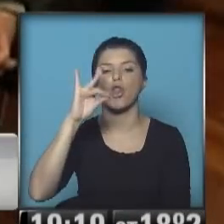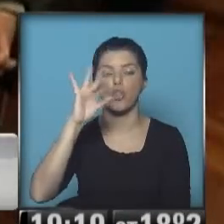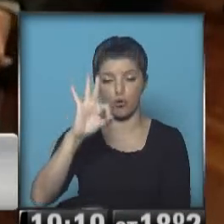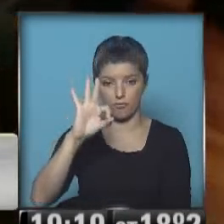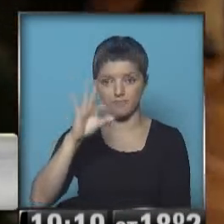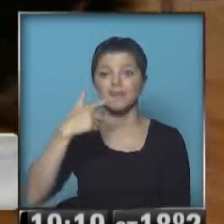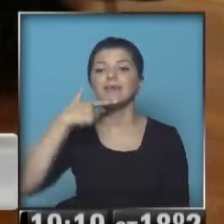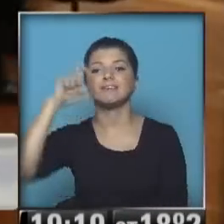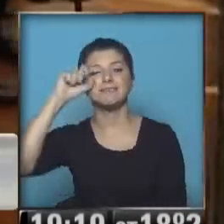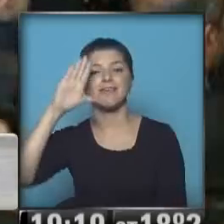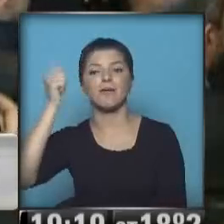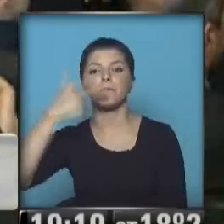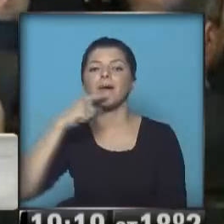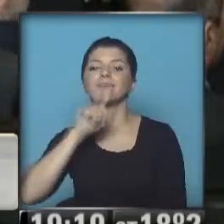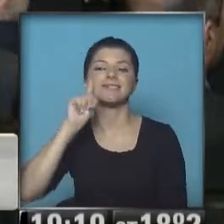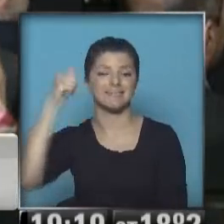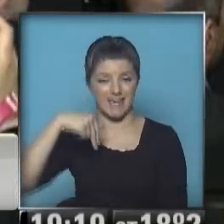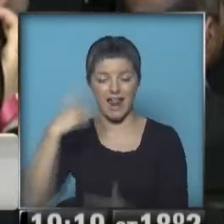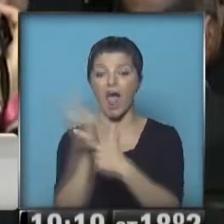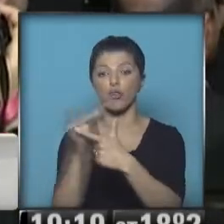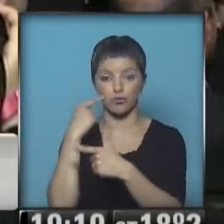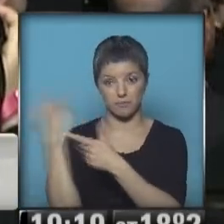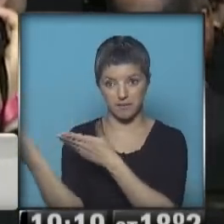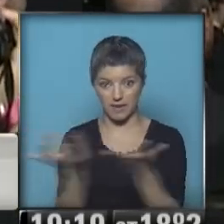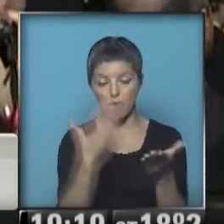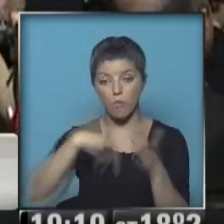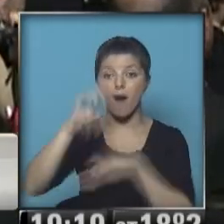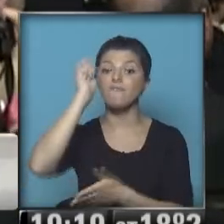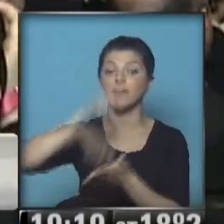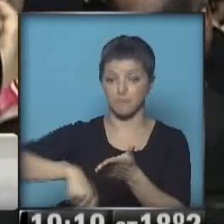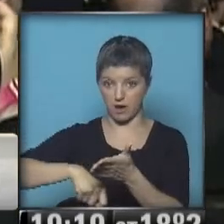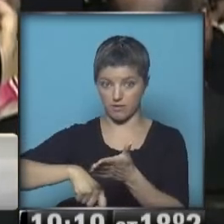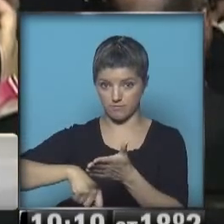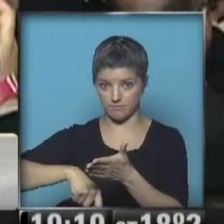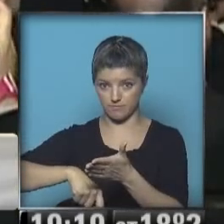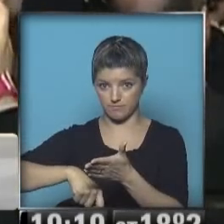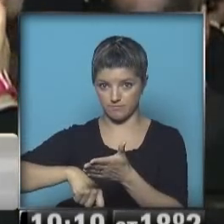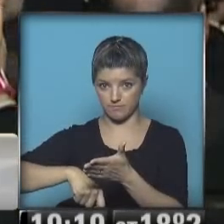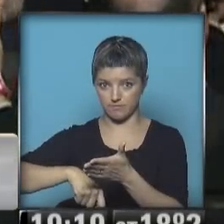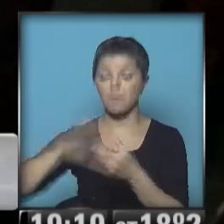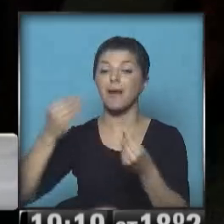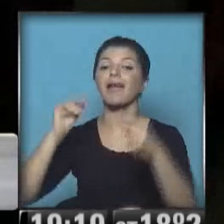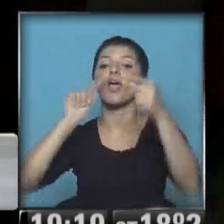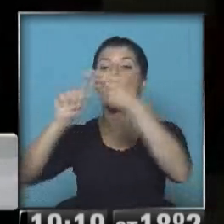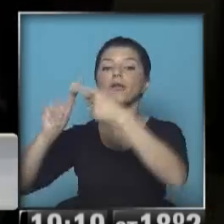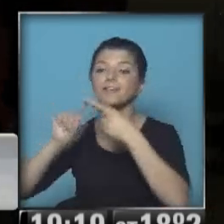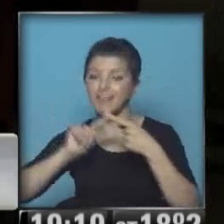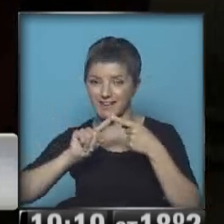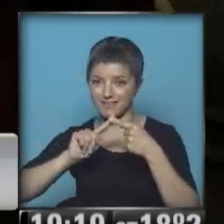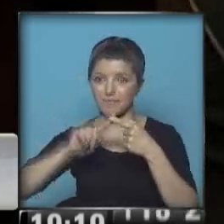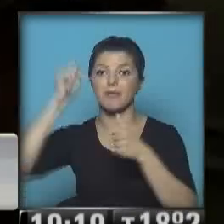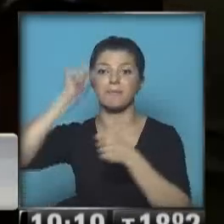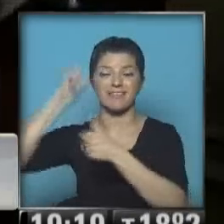Chiola, que se acercan ahora entonces a firmar este contrato de obras eléctricas para la interconexión de la costa